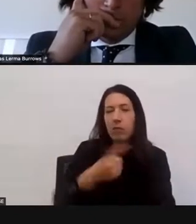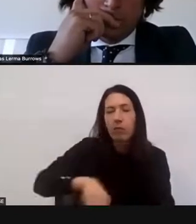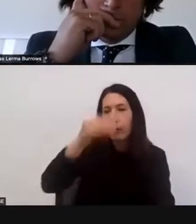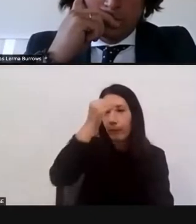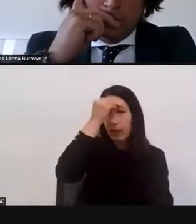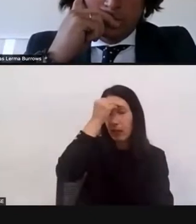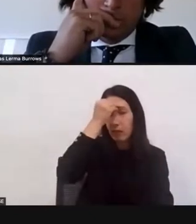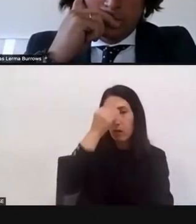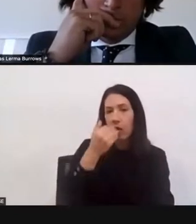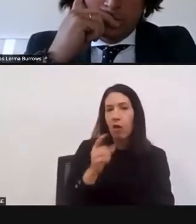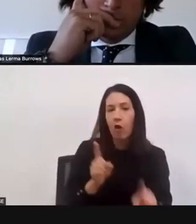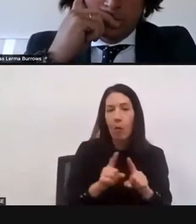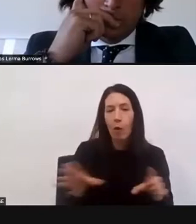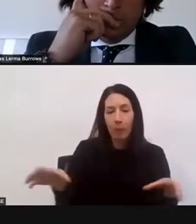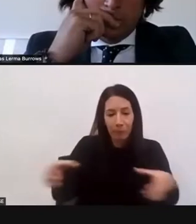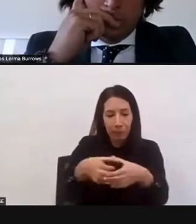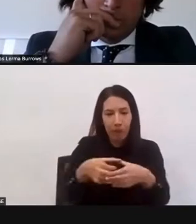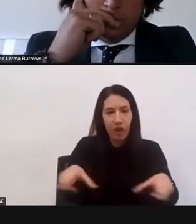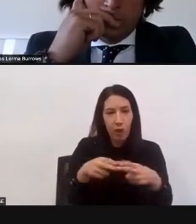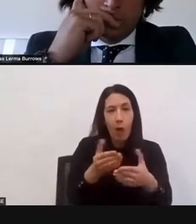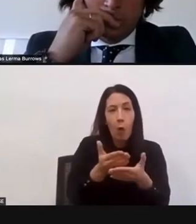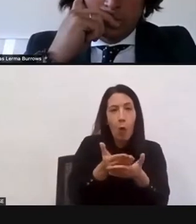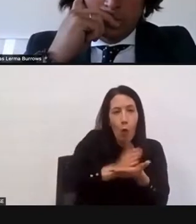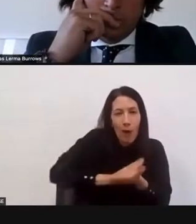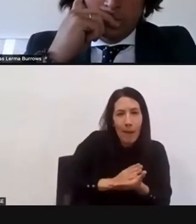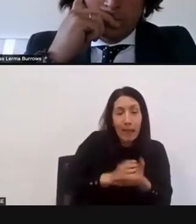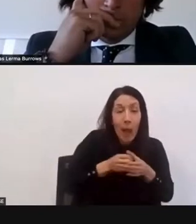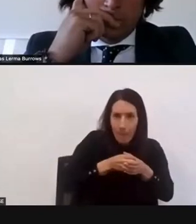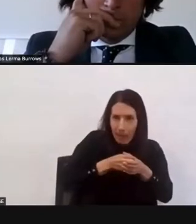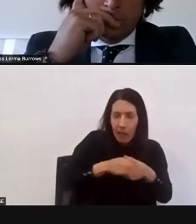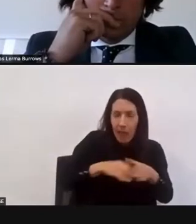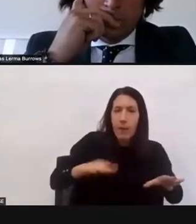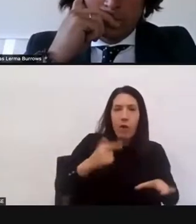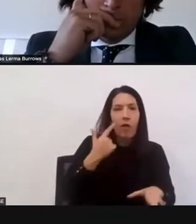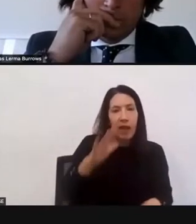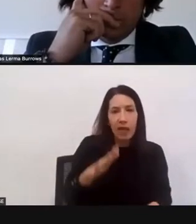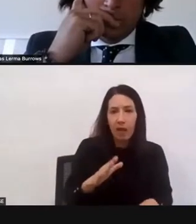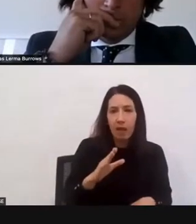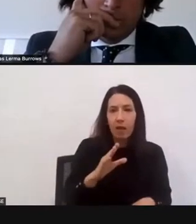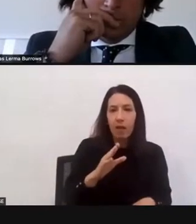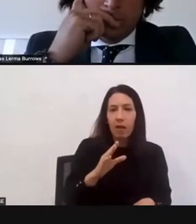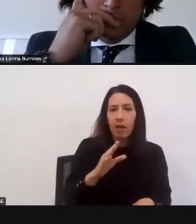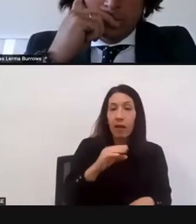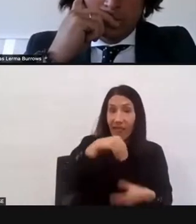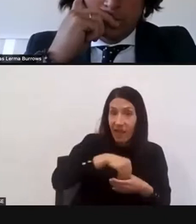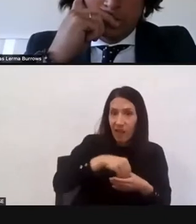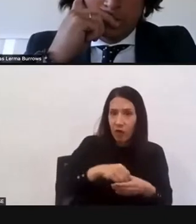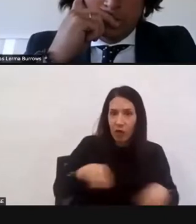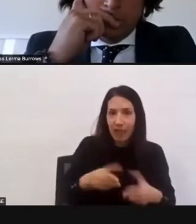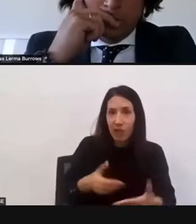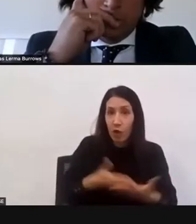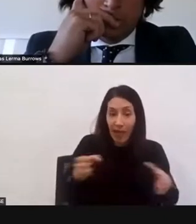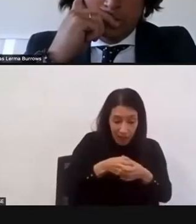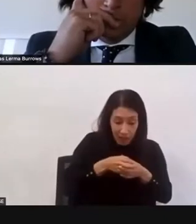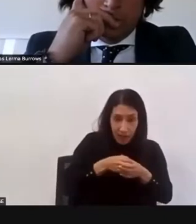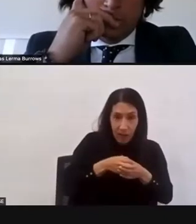de la población muy minoritaria, pero curiosamente hay un grado muy importante dentro de esa población minoritaria